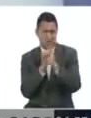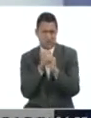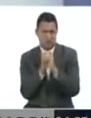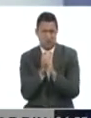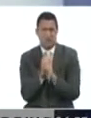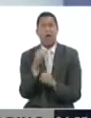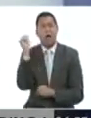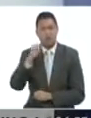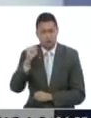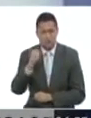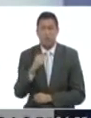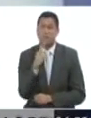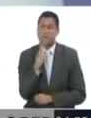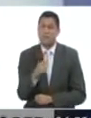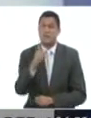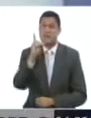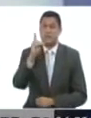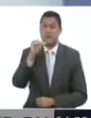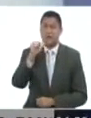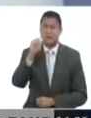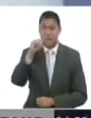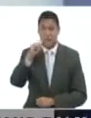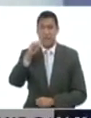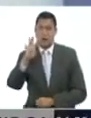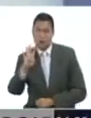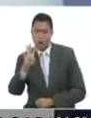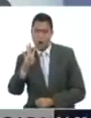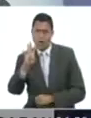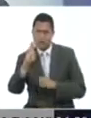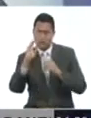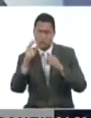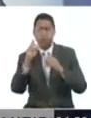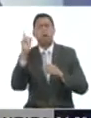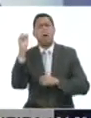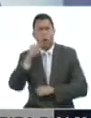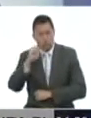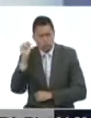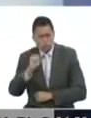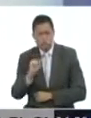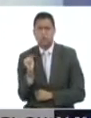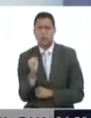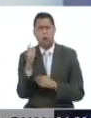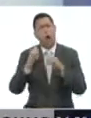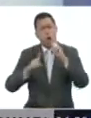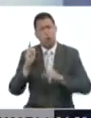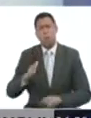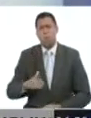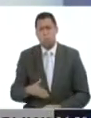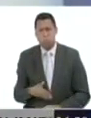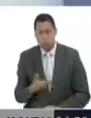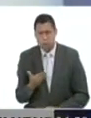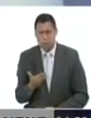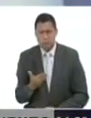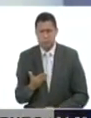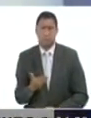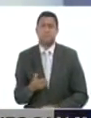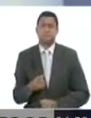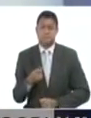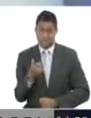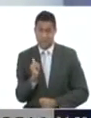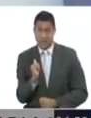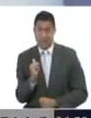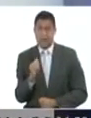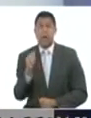entidad. Se decía que el DSM-4 descomponía un espectro de varias posibilidades. De entre esos espectros entraba